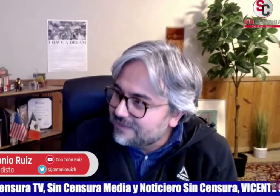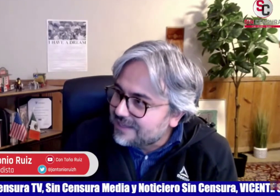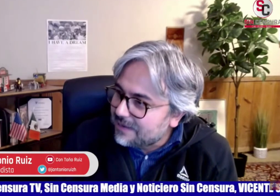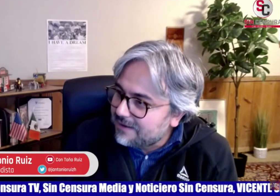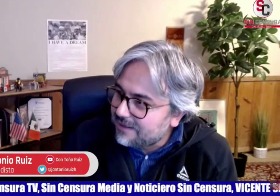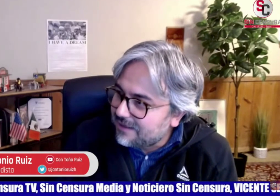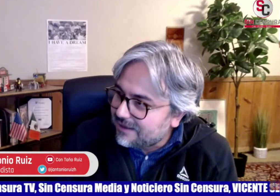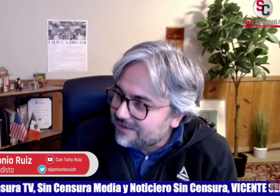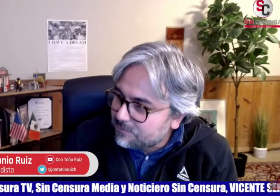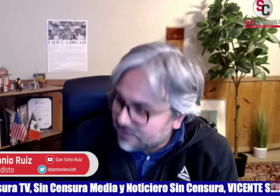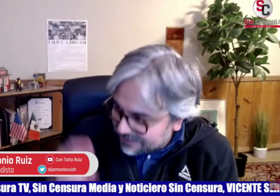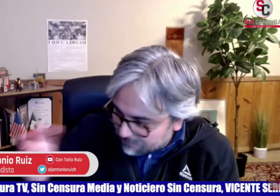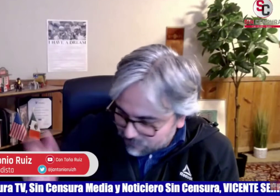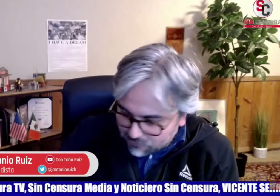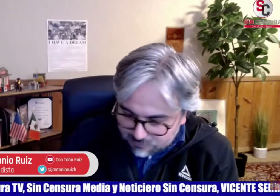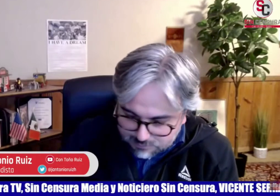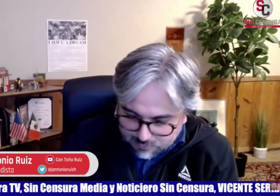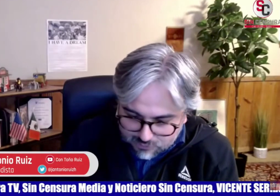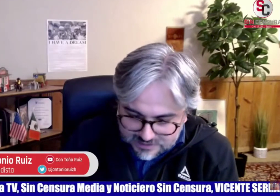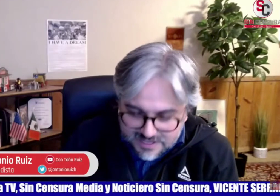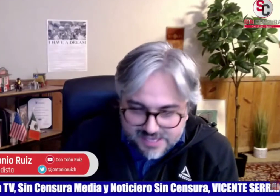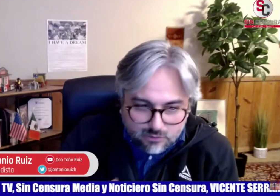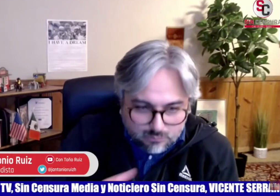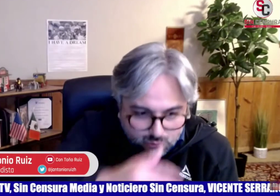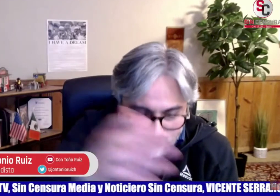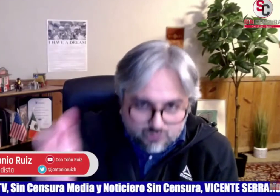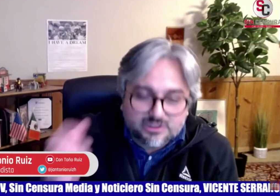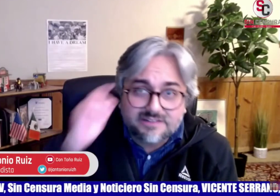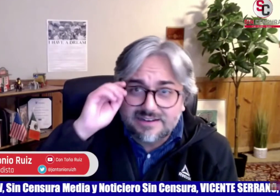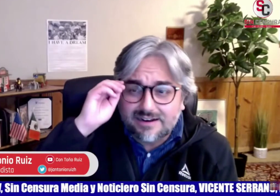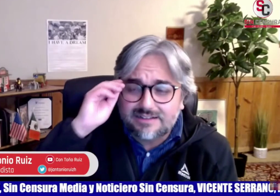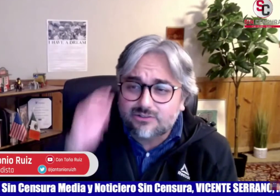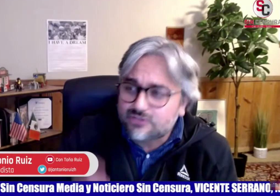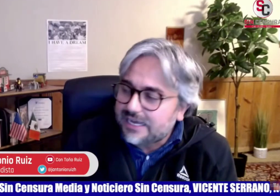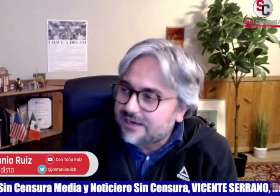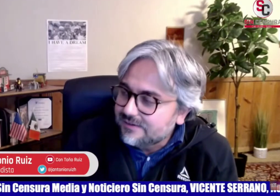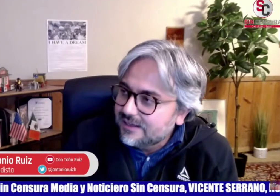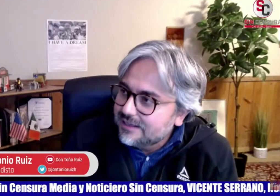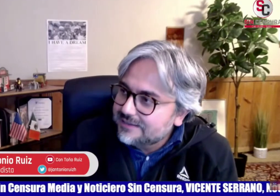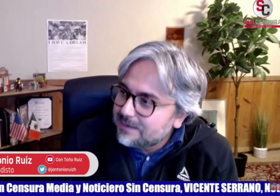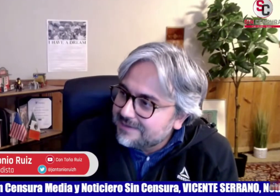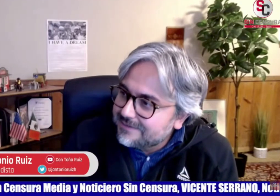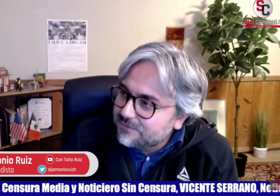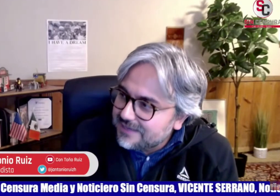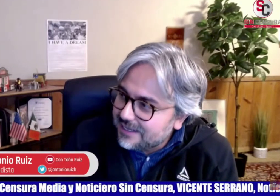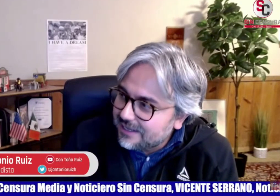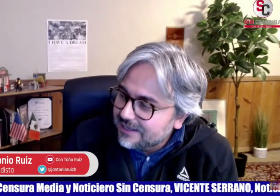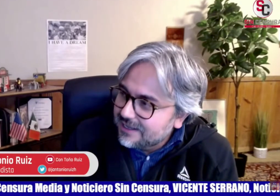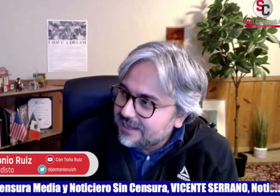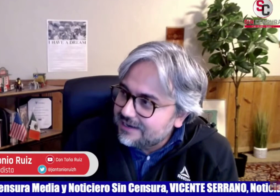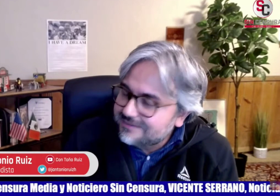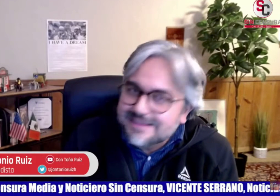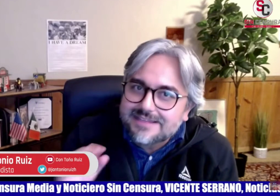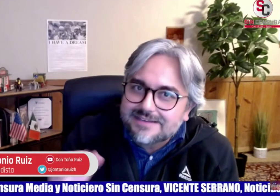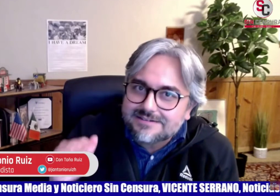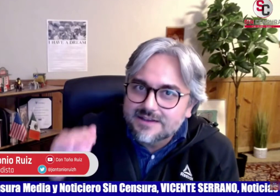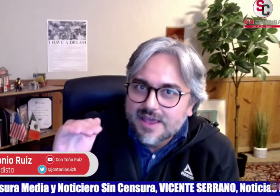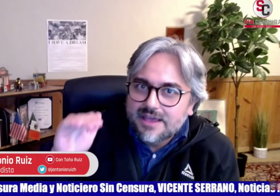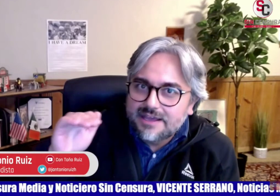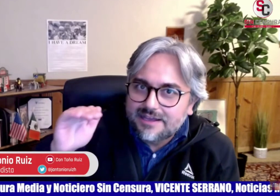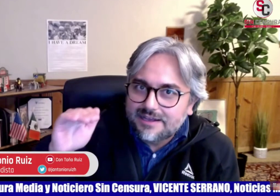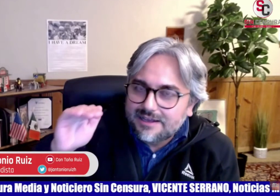yo platicaba ayer, por ejemplo, con mi esposa y con muchos de ustedes en las redes sociales. Tal vez defina el